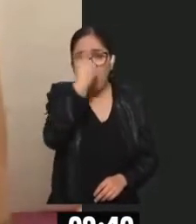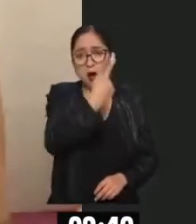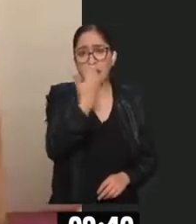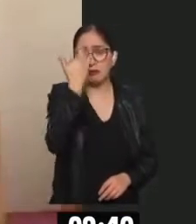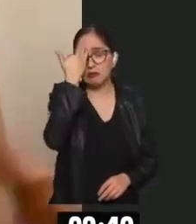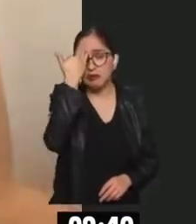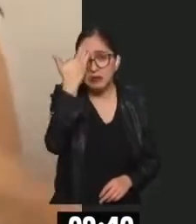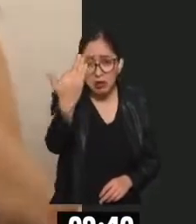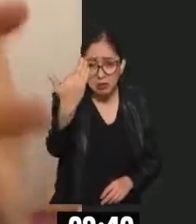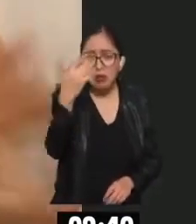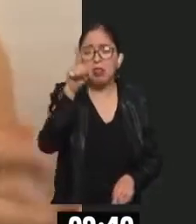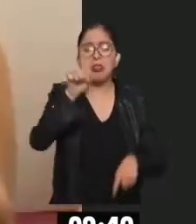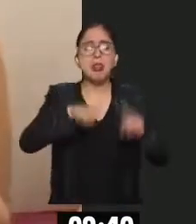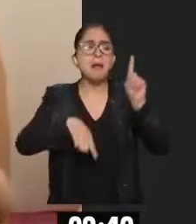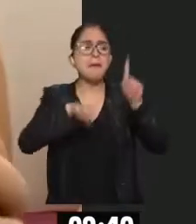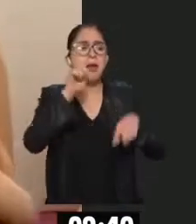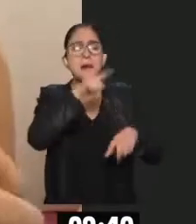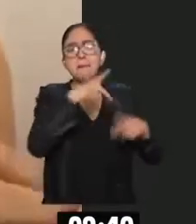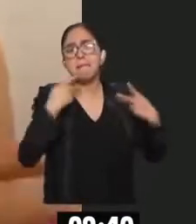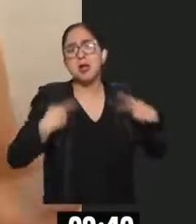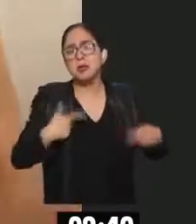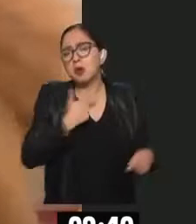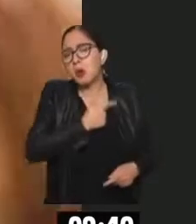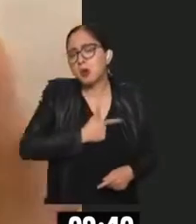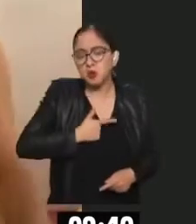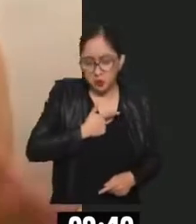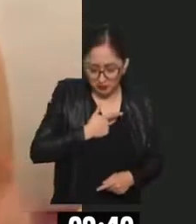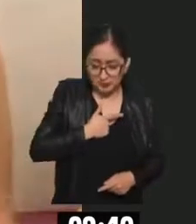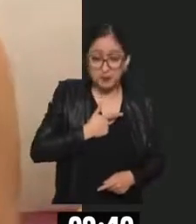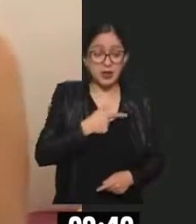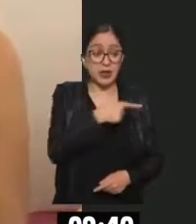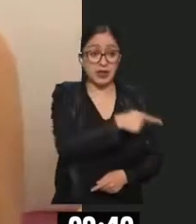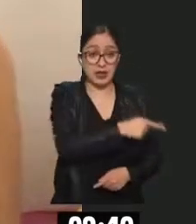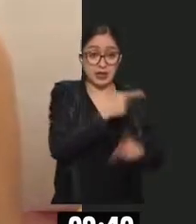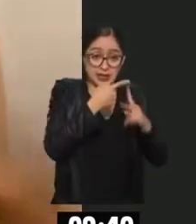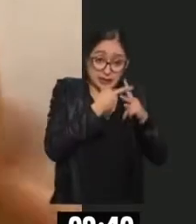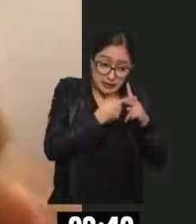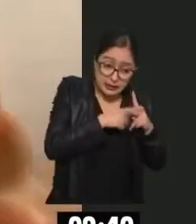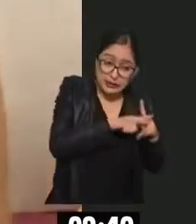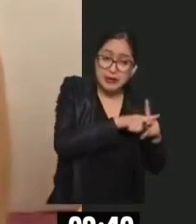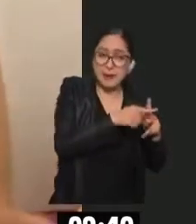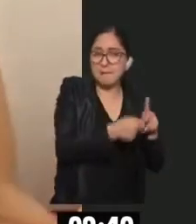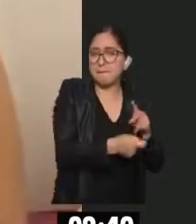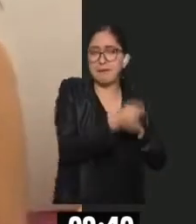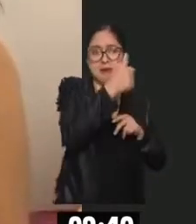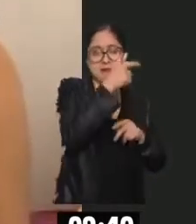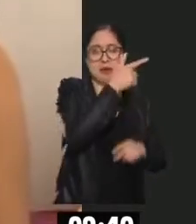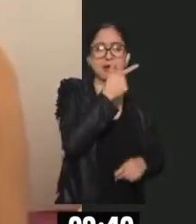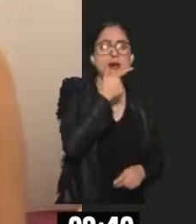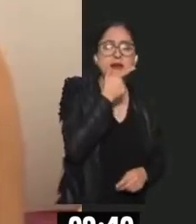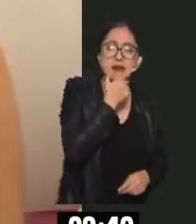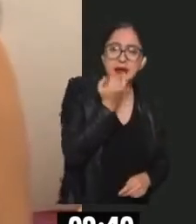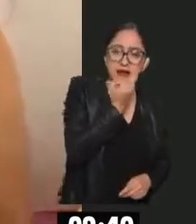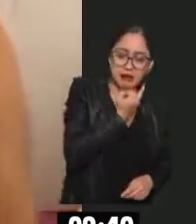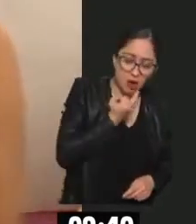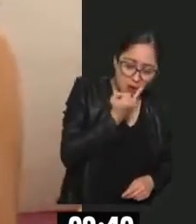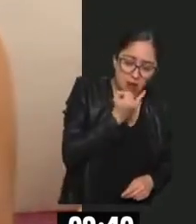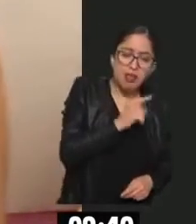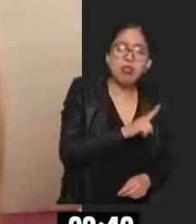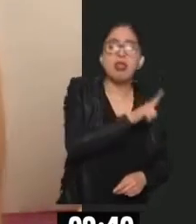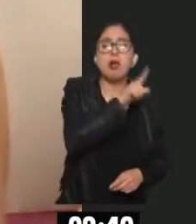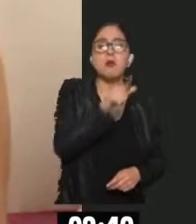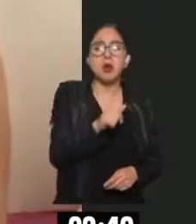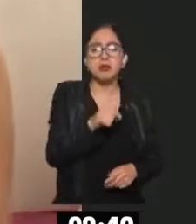todos los gustos. Empezó esto a hacerse mucho más en inglés y poco a poco se ha ido extendiendo la oferta